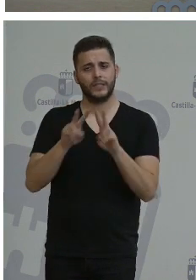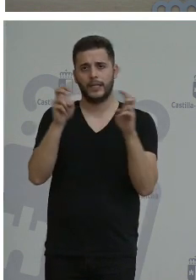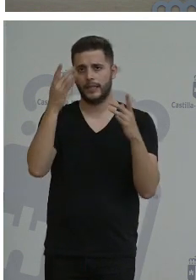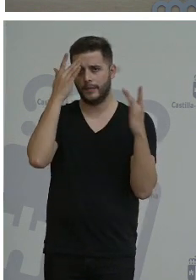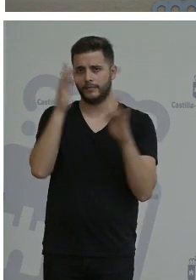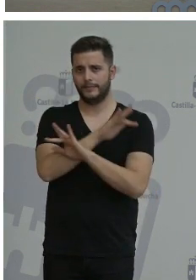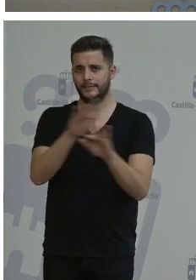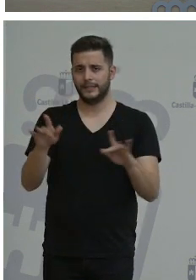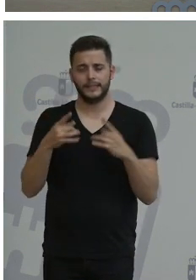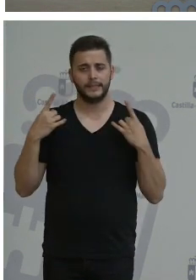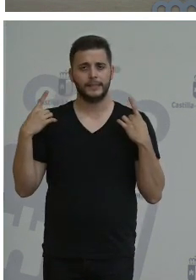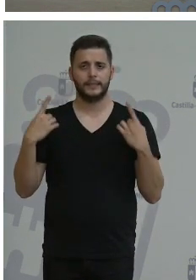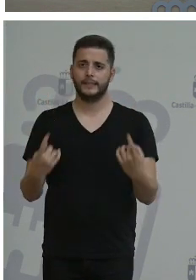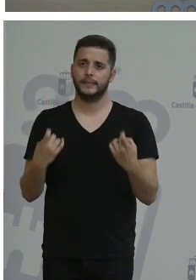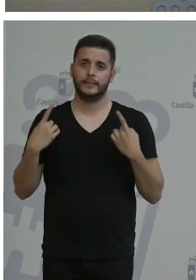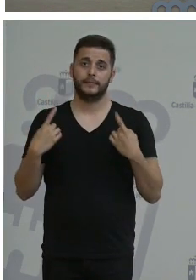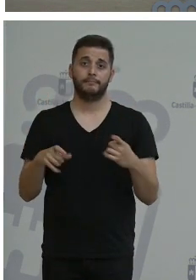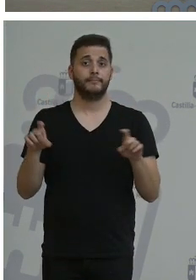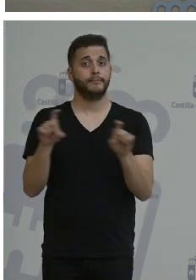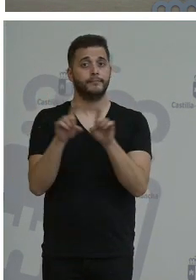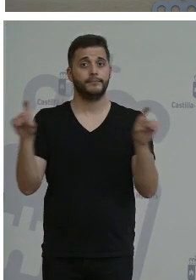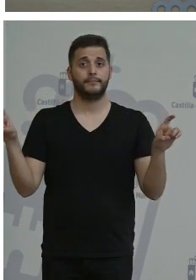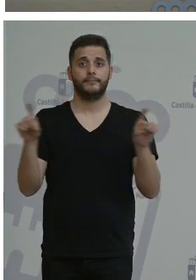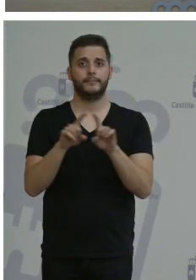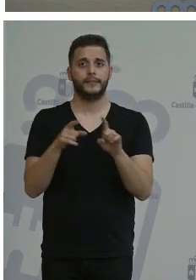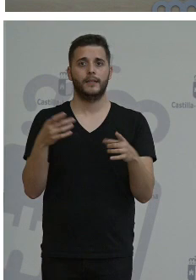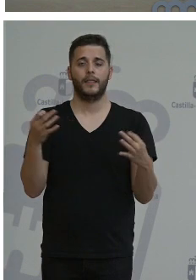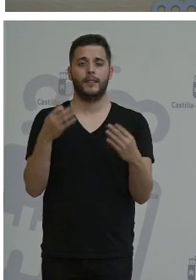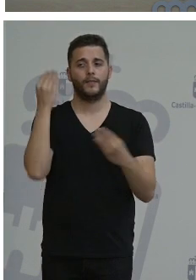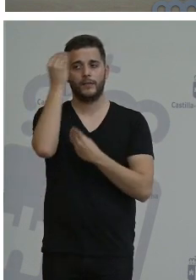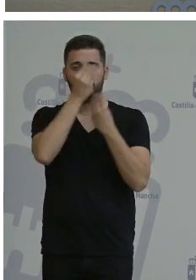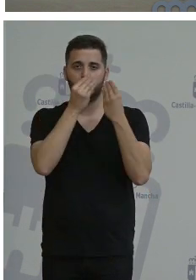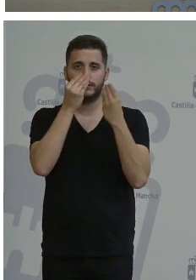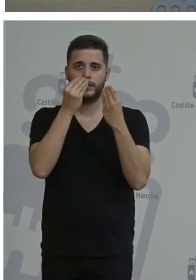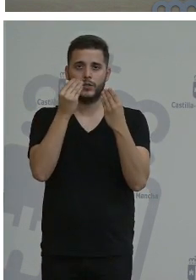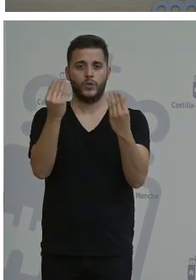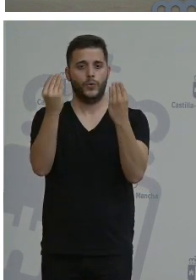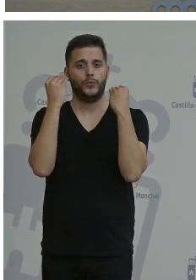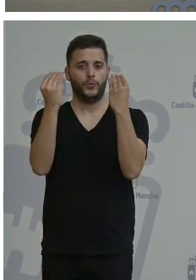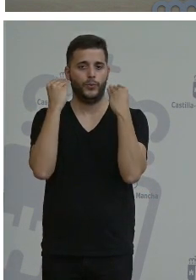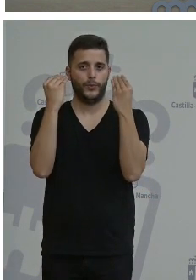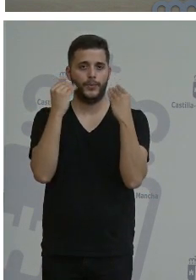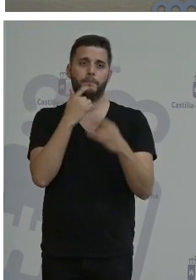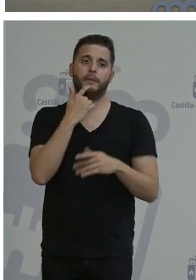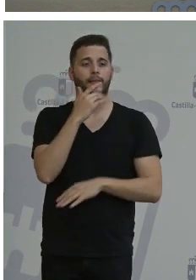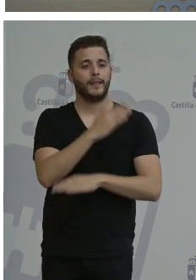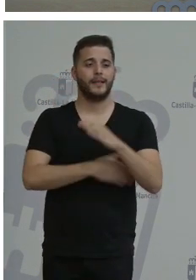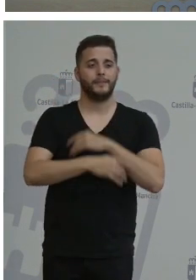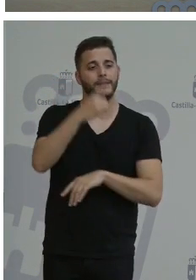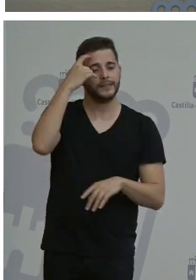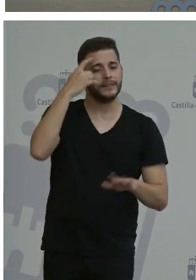imprescindible que las empresas adquieran conocimiento, no sepan qué es esto de la discapacidad intelectual